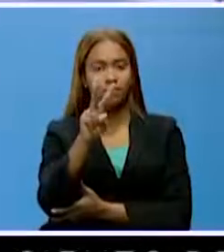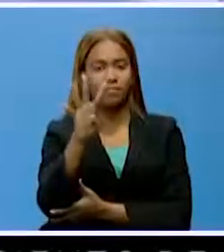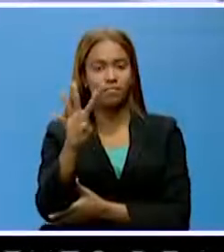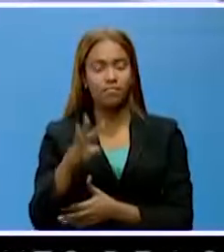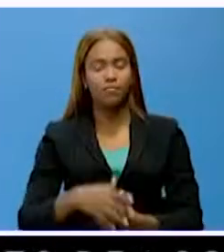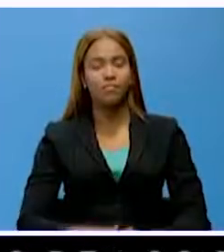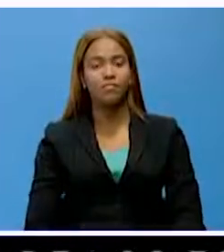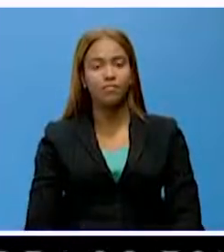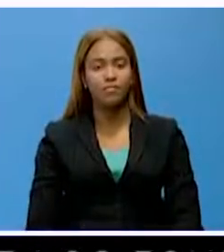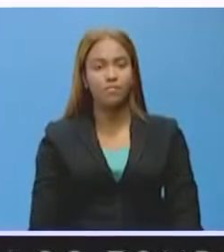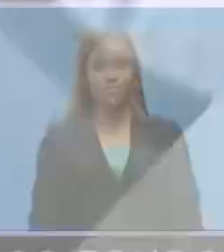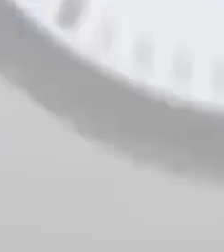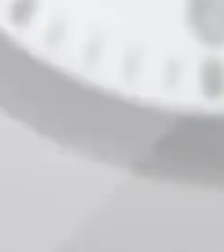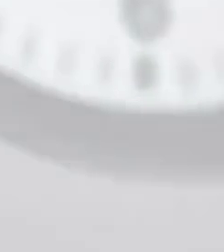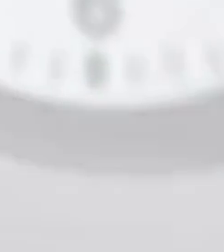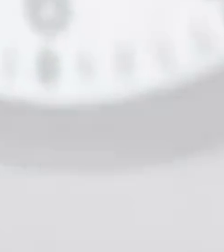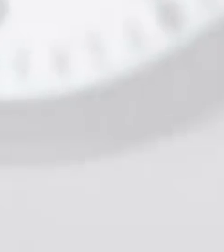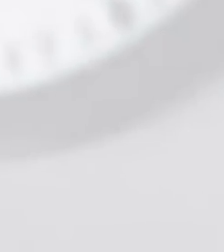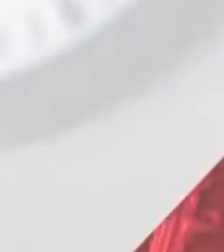41.324.